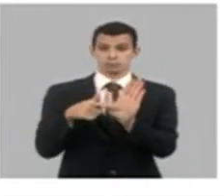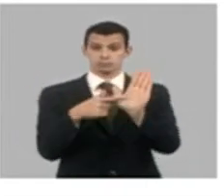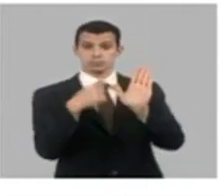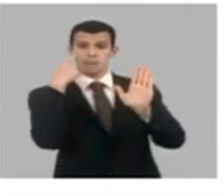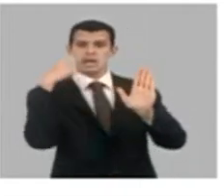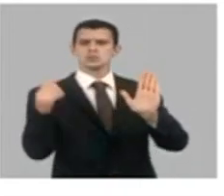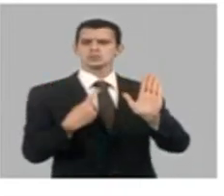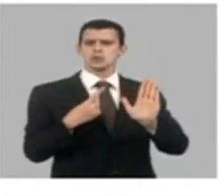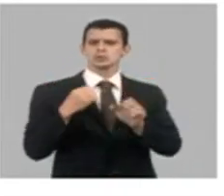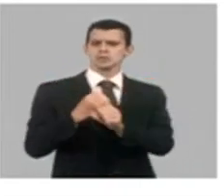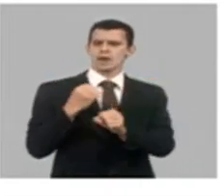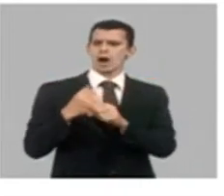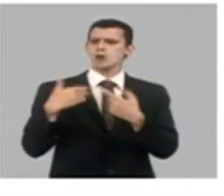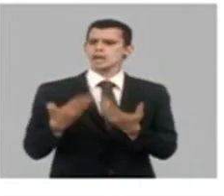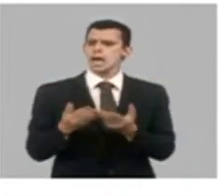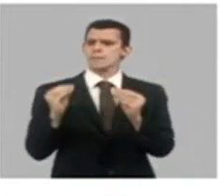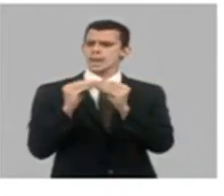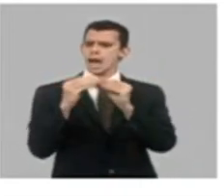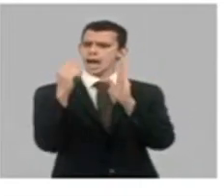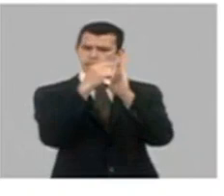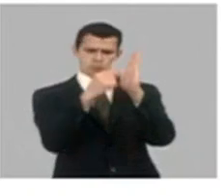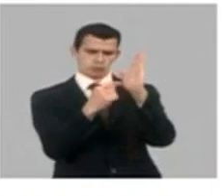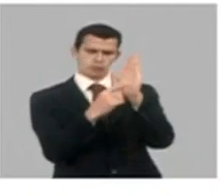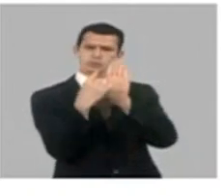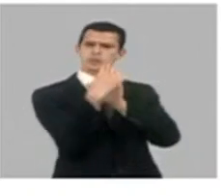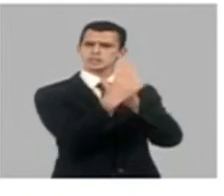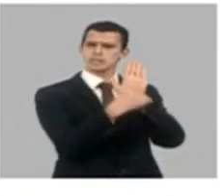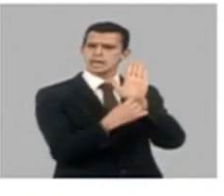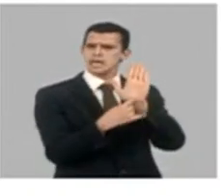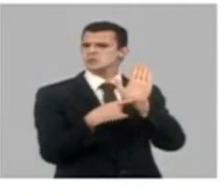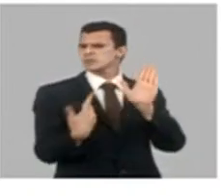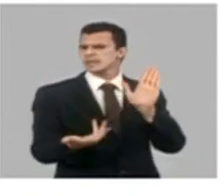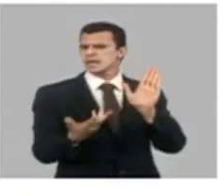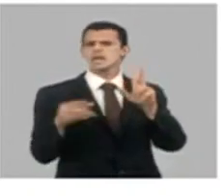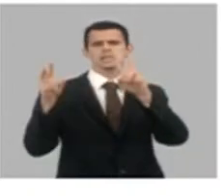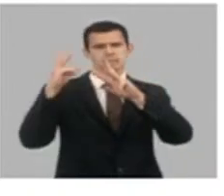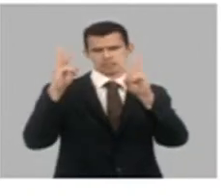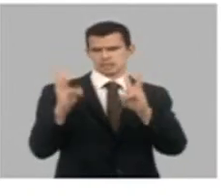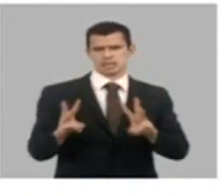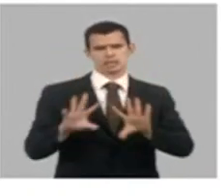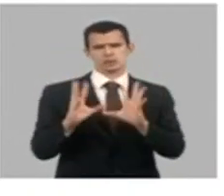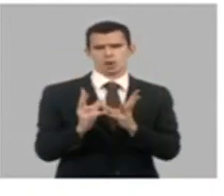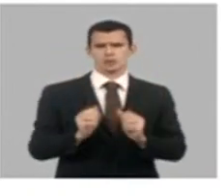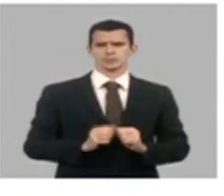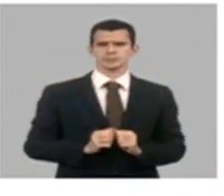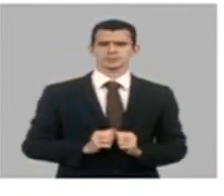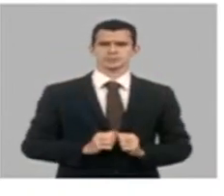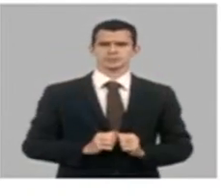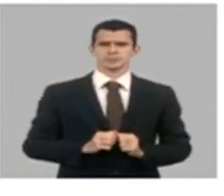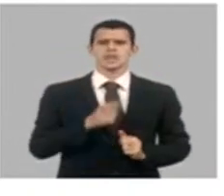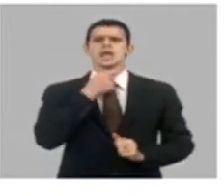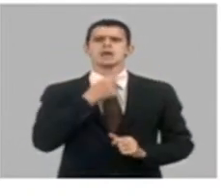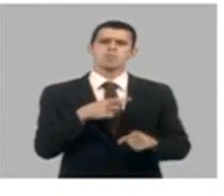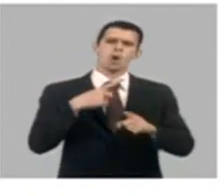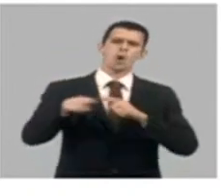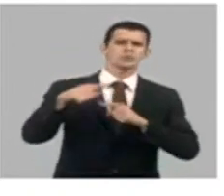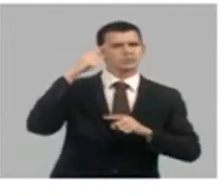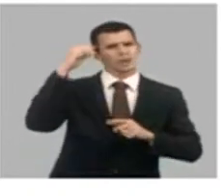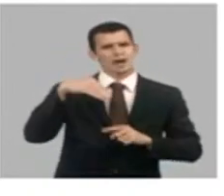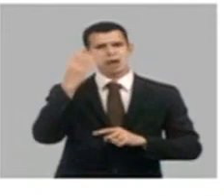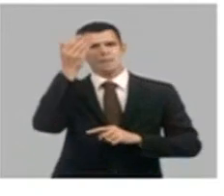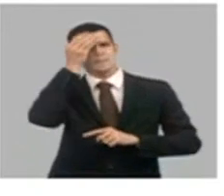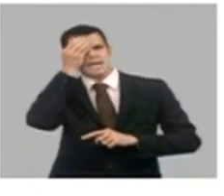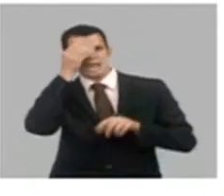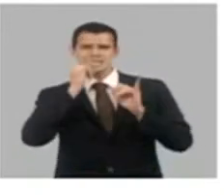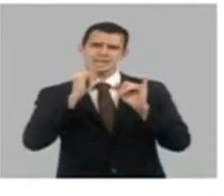ya operaciones de hackeo de otro tipo no fueron en elecciones o fueron pero eso es otra parte pero por lo menos lo